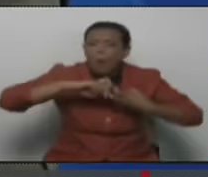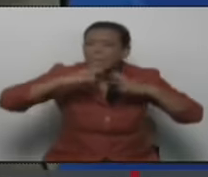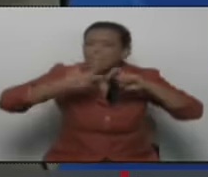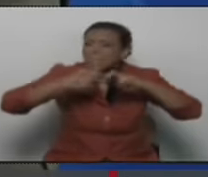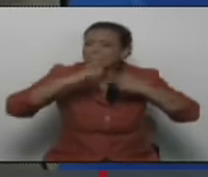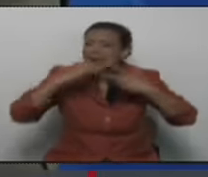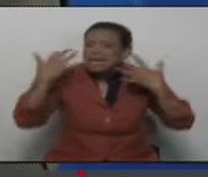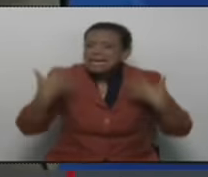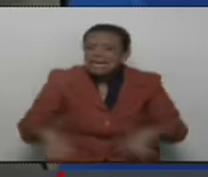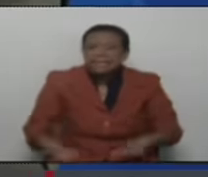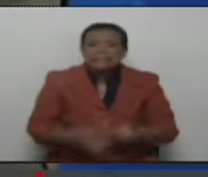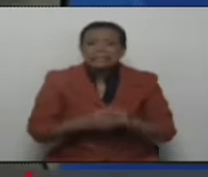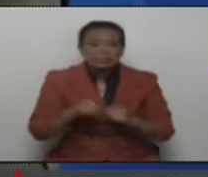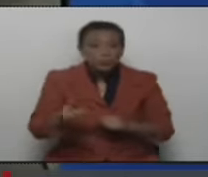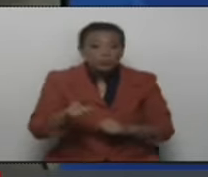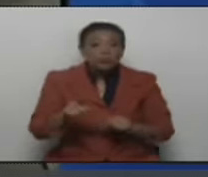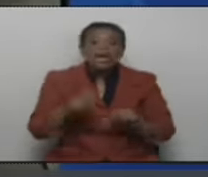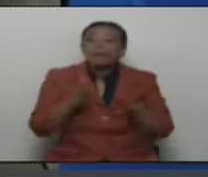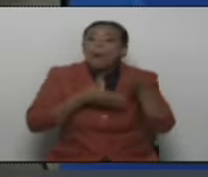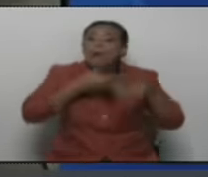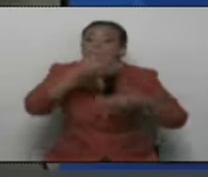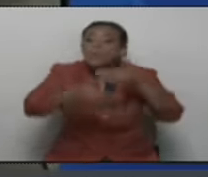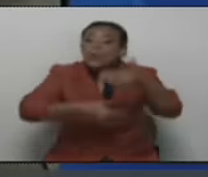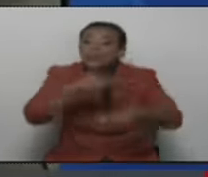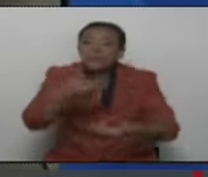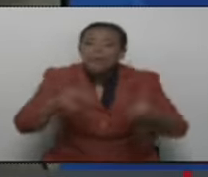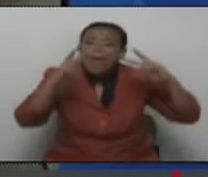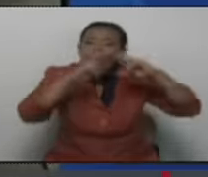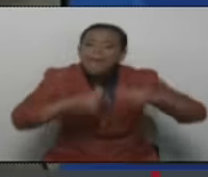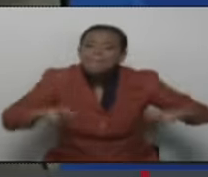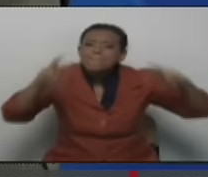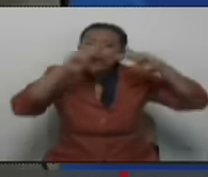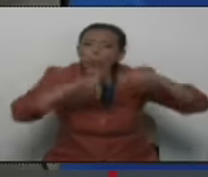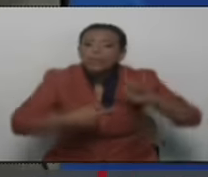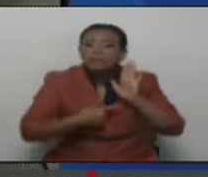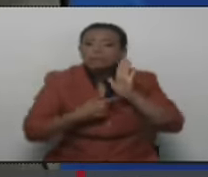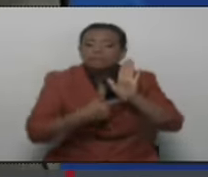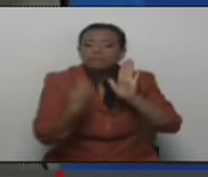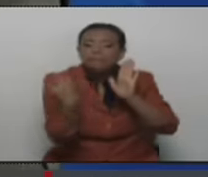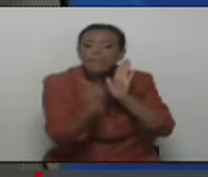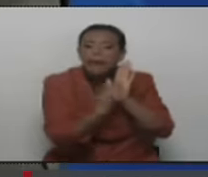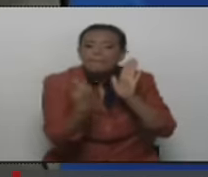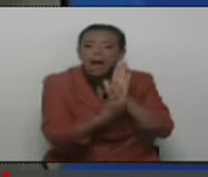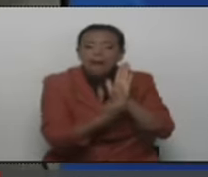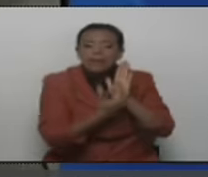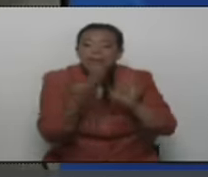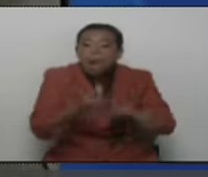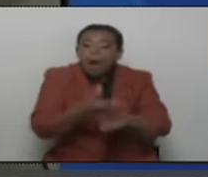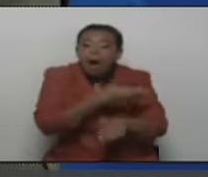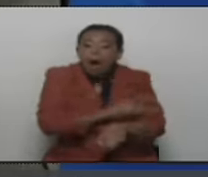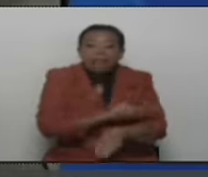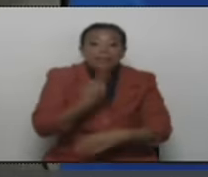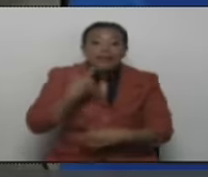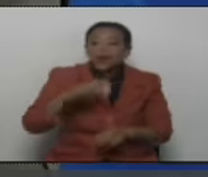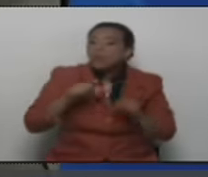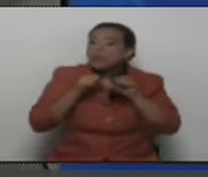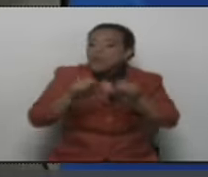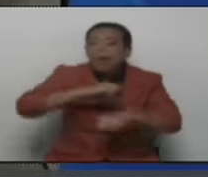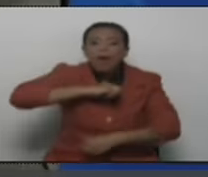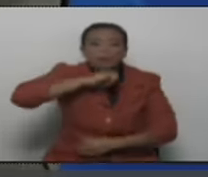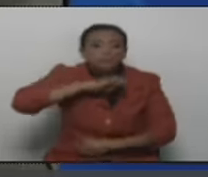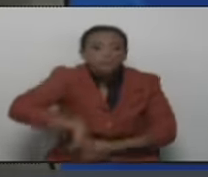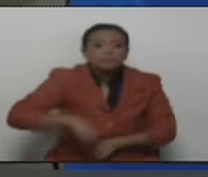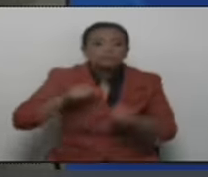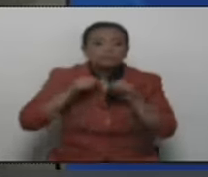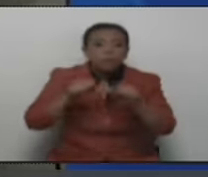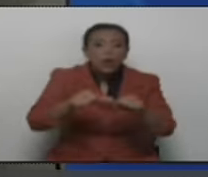decir está en pleno proceso de develación. La historia continúa, así que